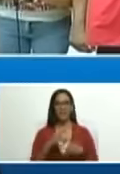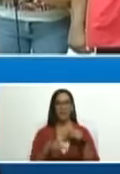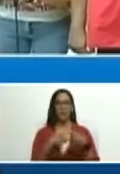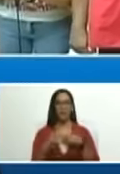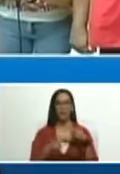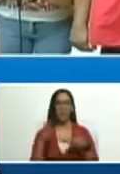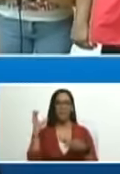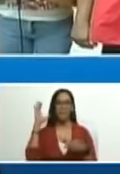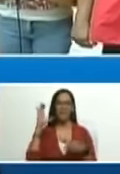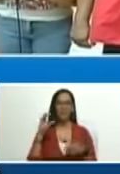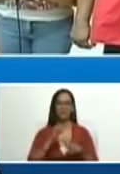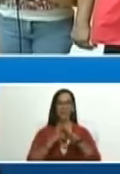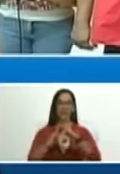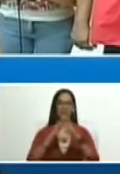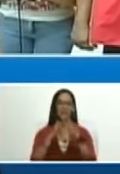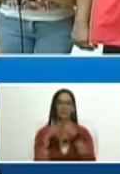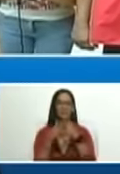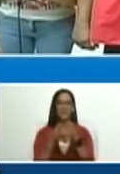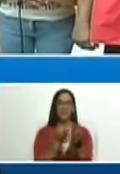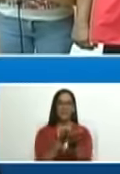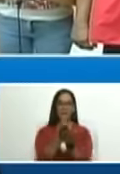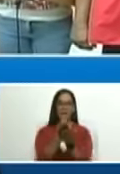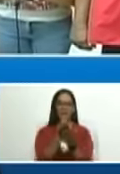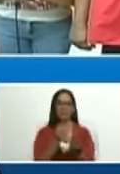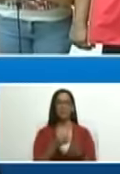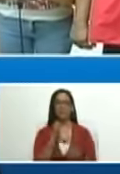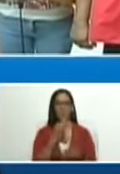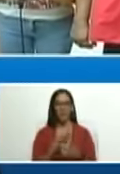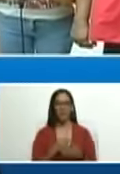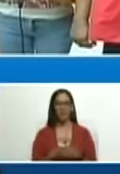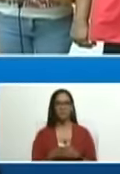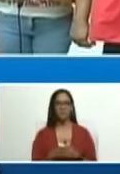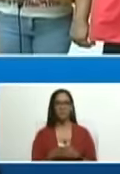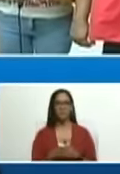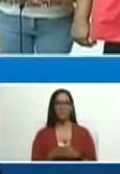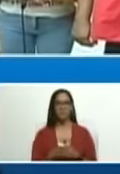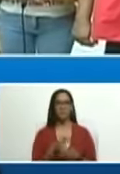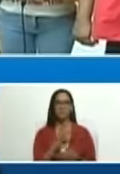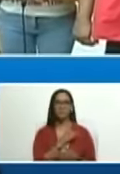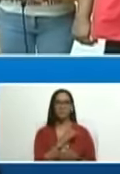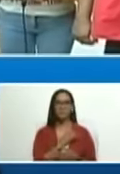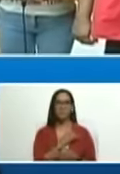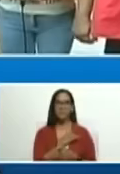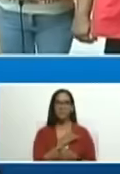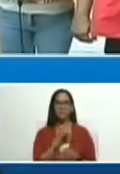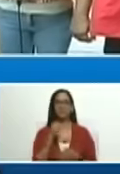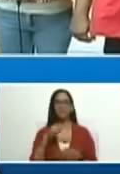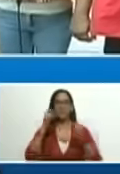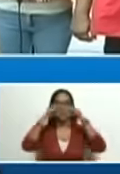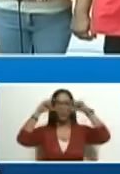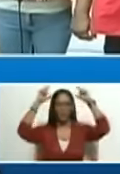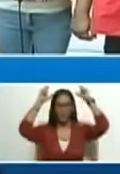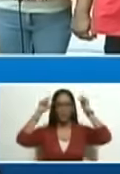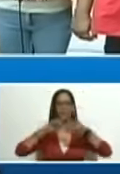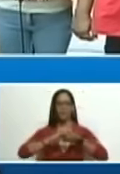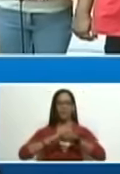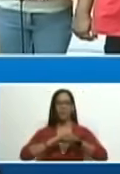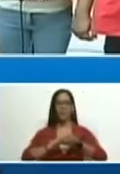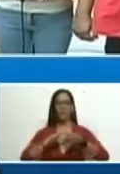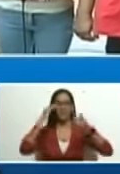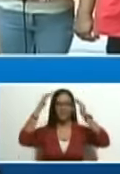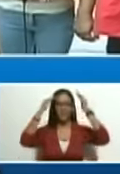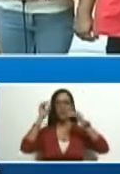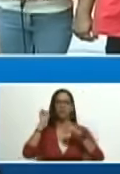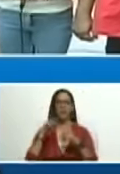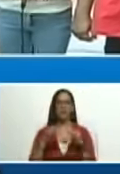revolucionario, patriota, antiimperialista, leal. Bueno, Universidad Simón Rodríguez de Trujillo. Mis saludos también,